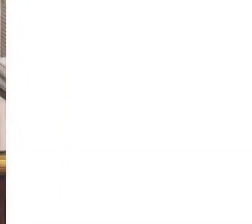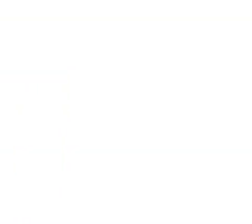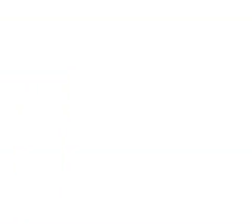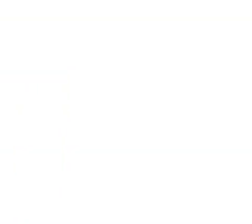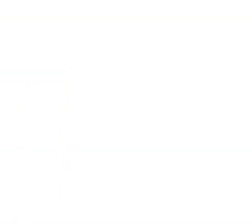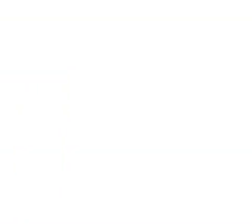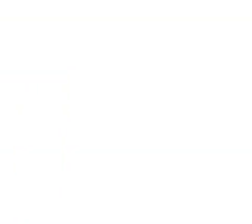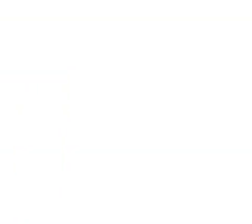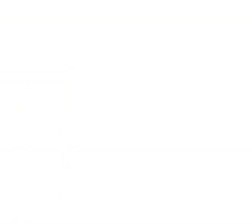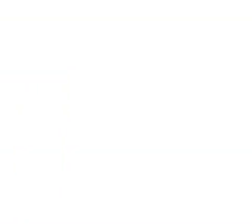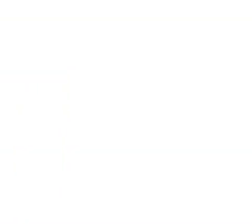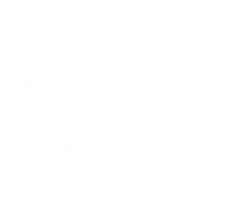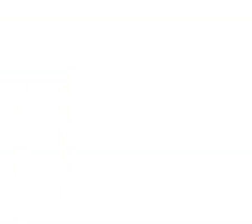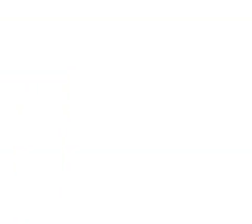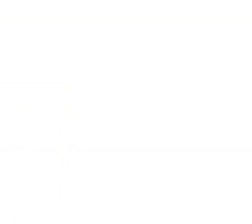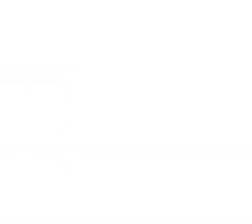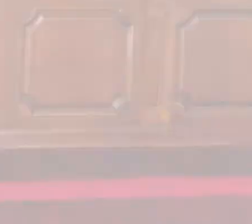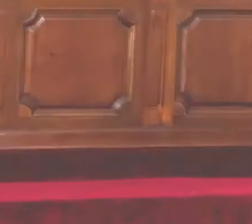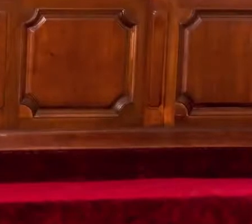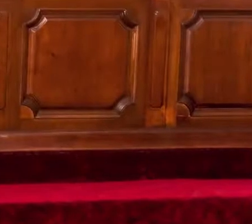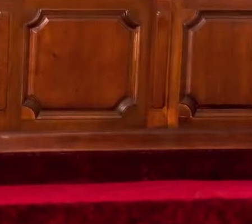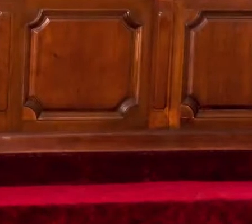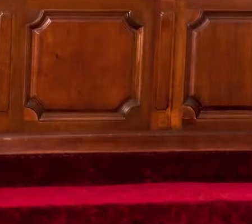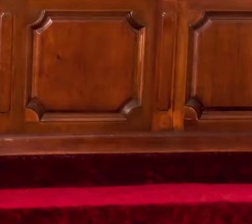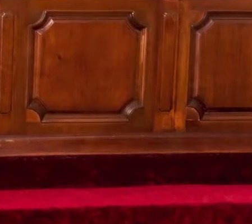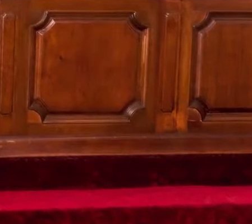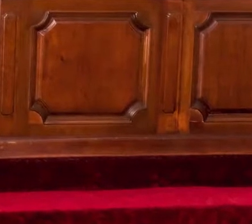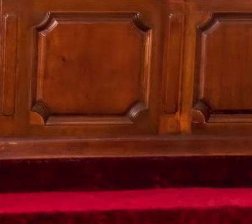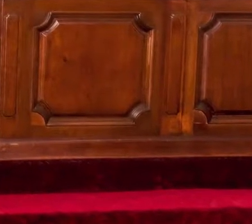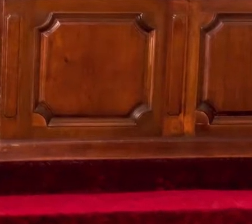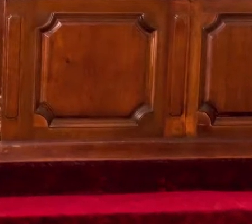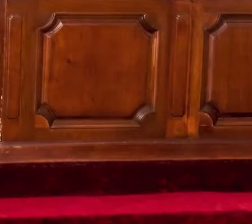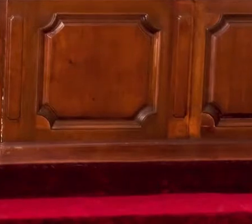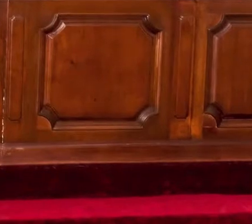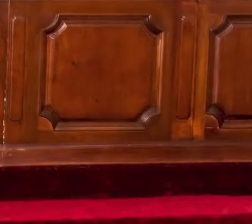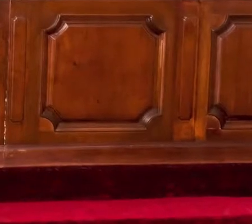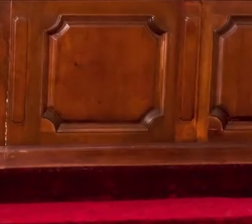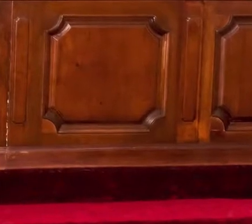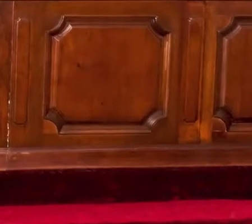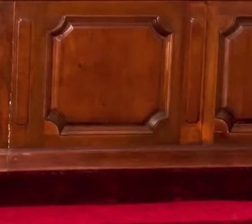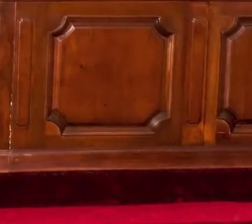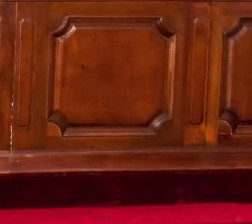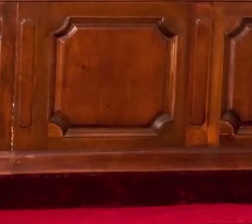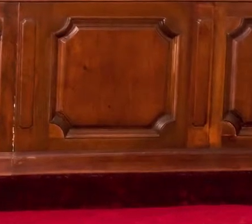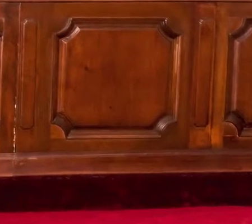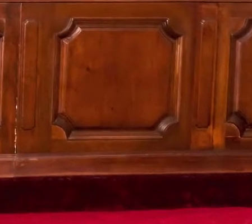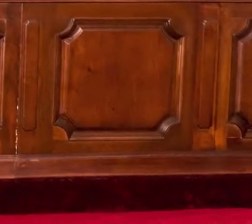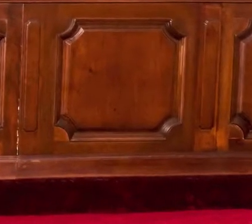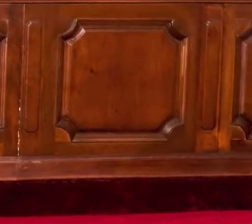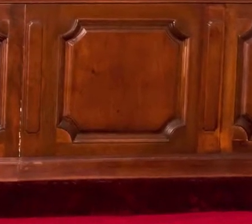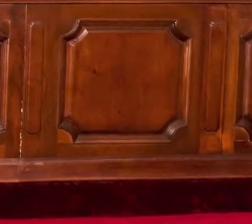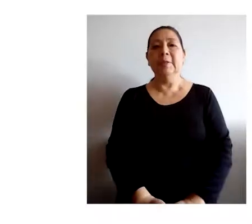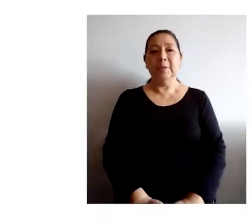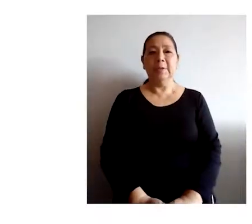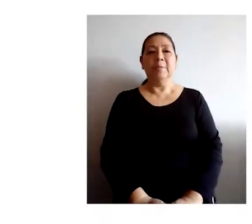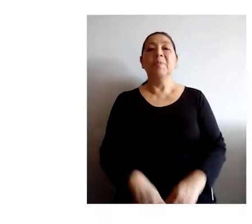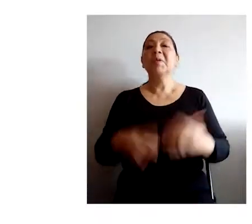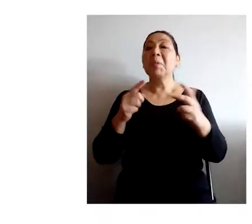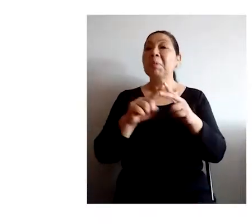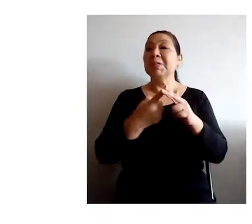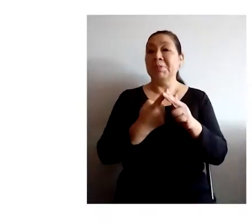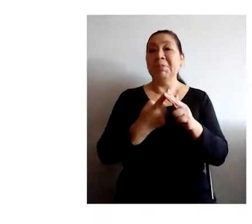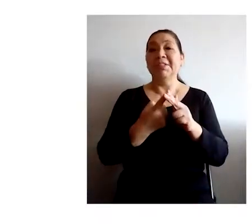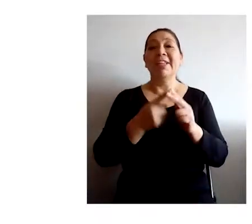y José Luis Sardón de Taboada, secretario relator, doctor Flavio Reategui Apaza.